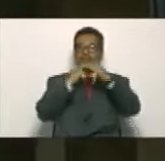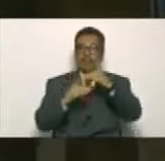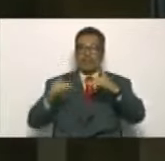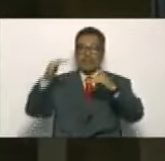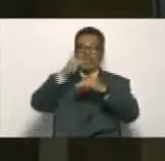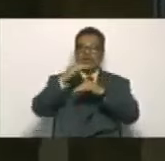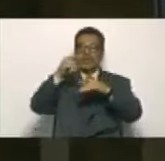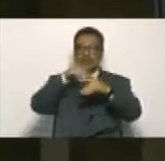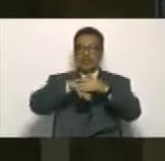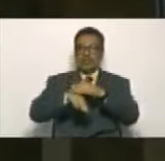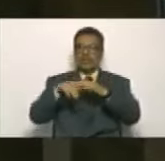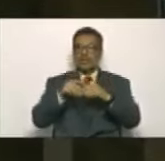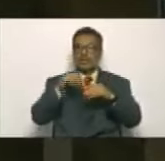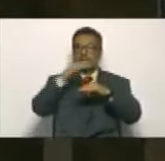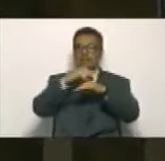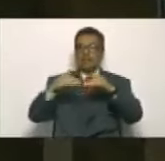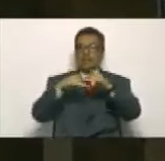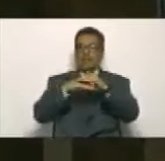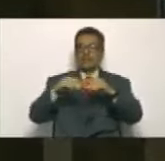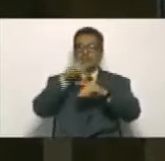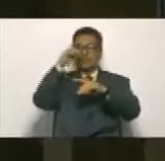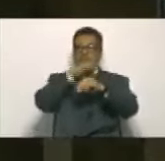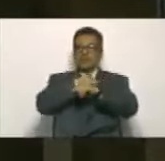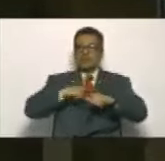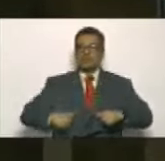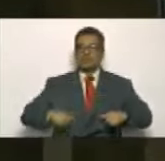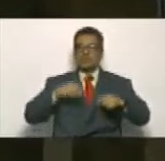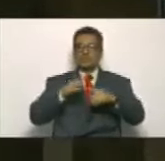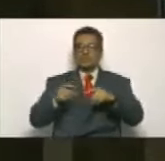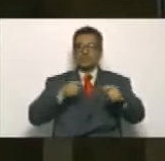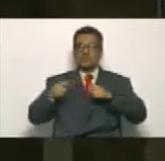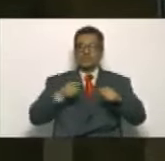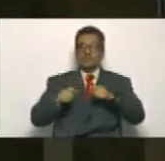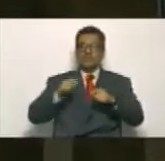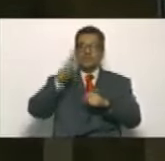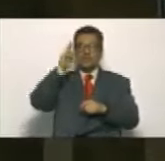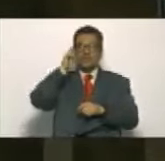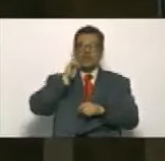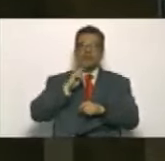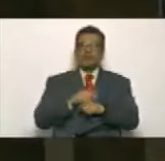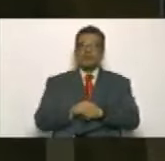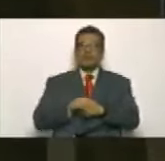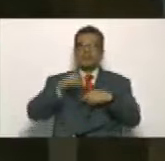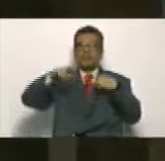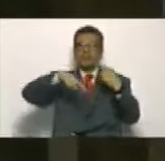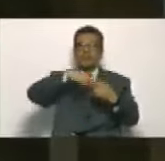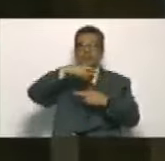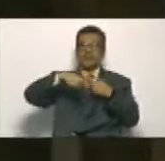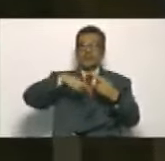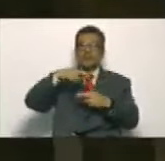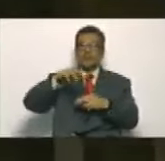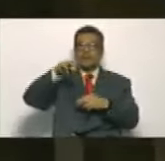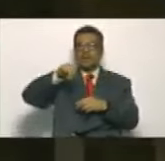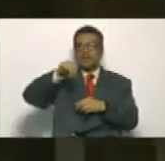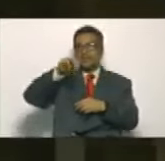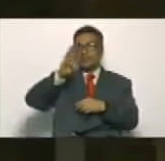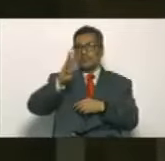superiores, subalternos, suboficiales y tropas del movimiento bolivariano revolucionario,